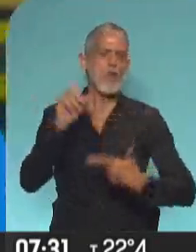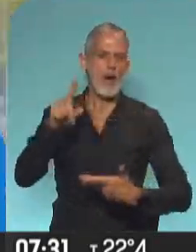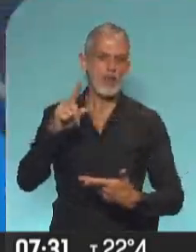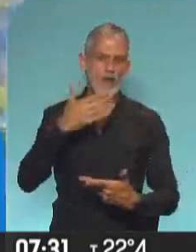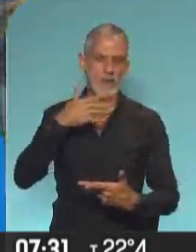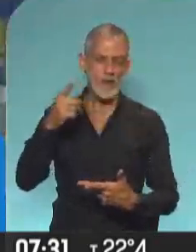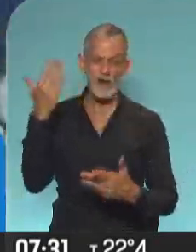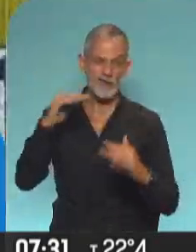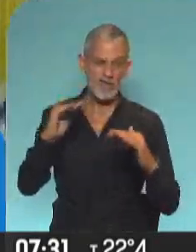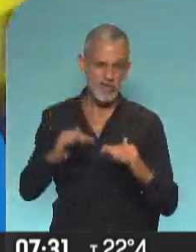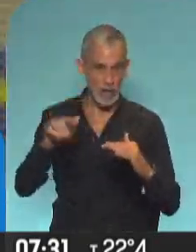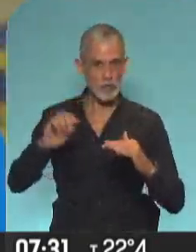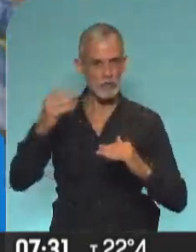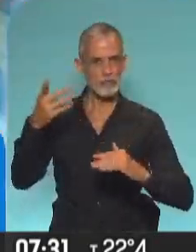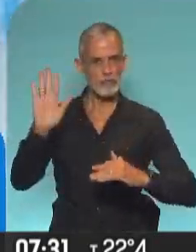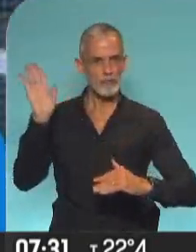ese nivel